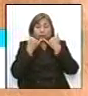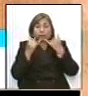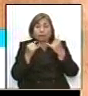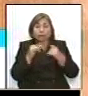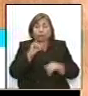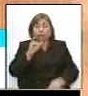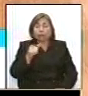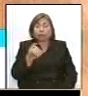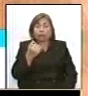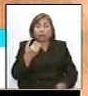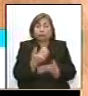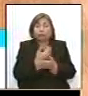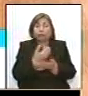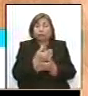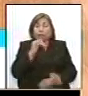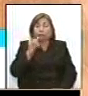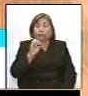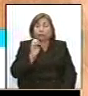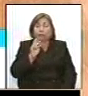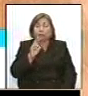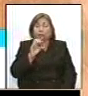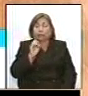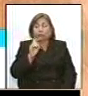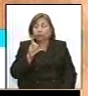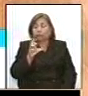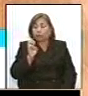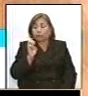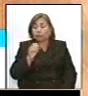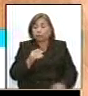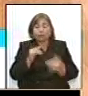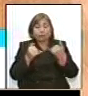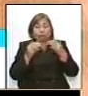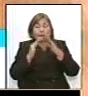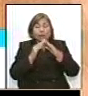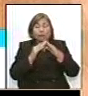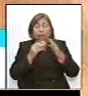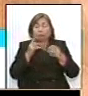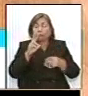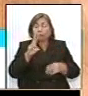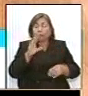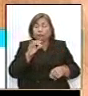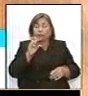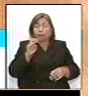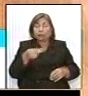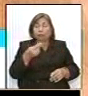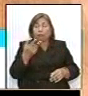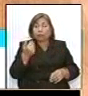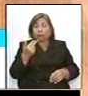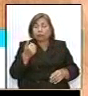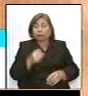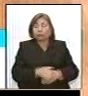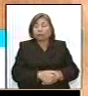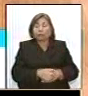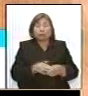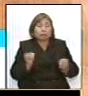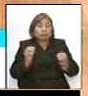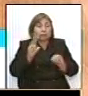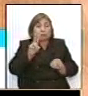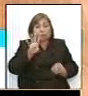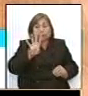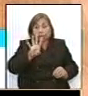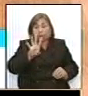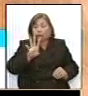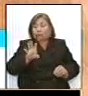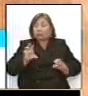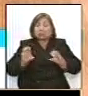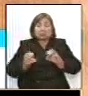Jerusalén, pero la foto correspondería al 8 de octubre del año 2013. En el día 24 se